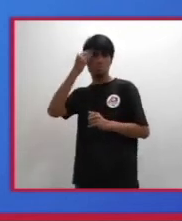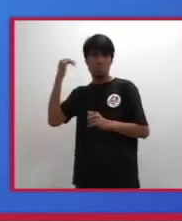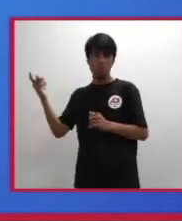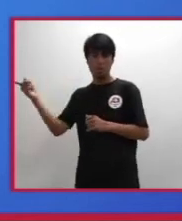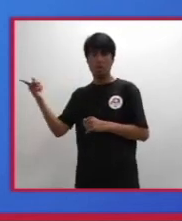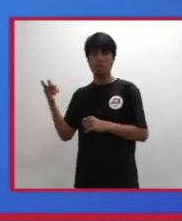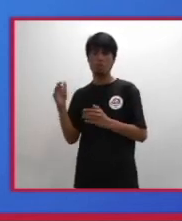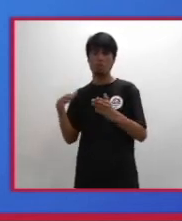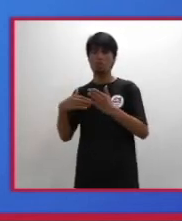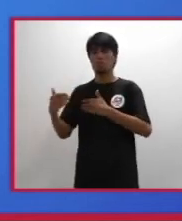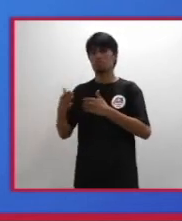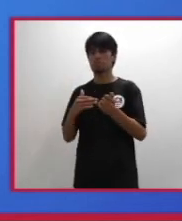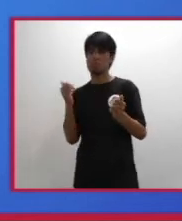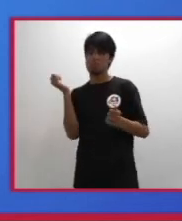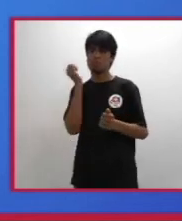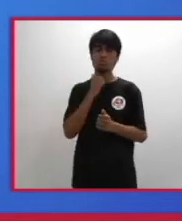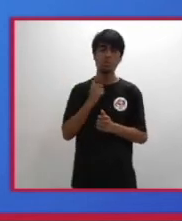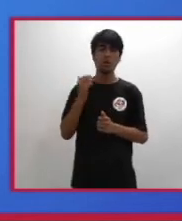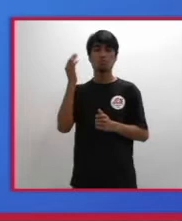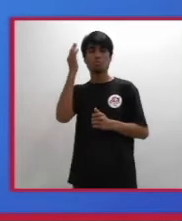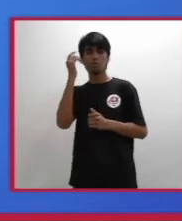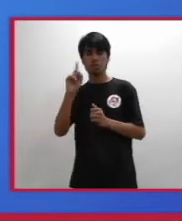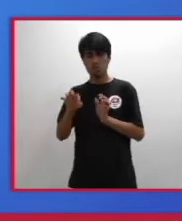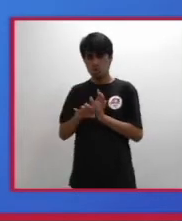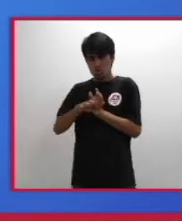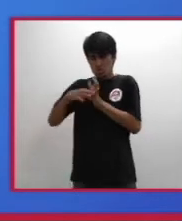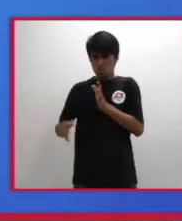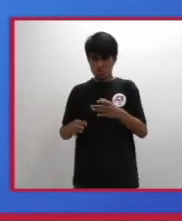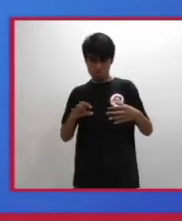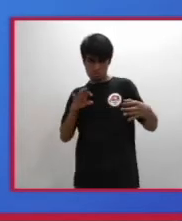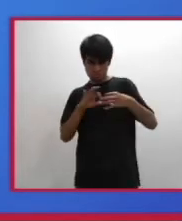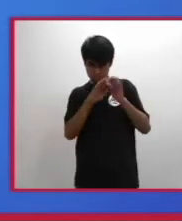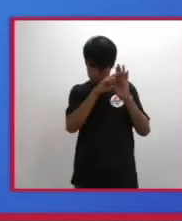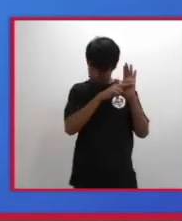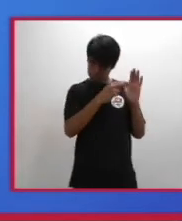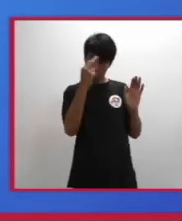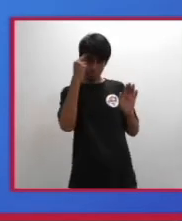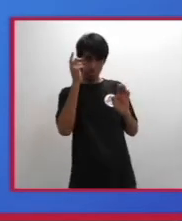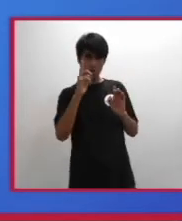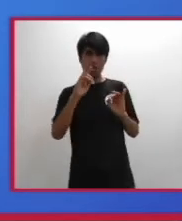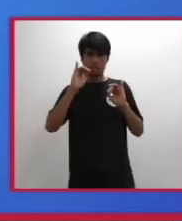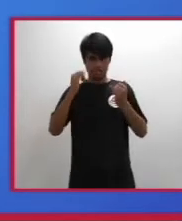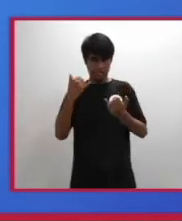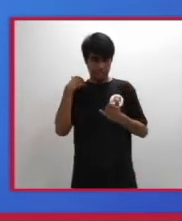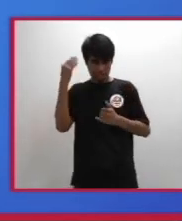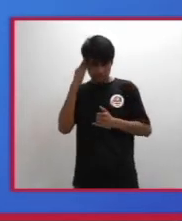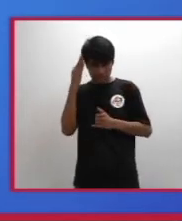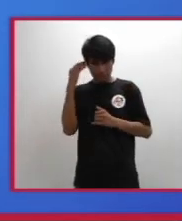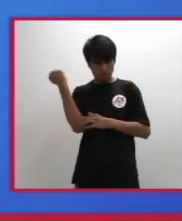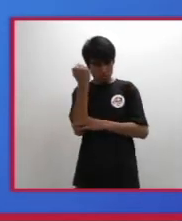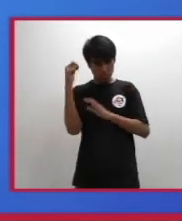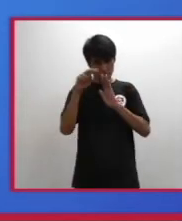alto o por qué no cumplió? Si conocía